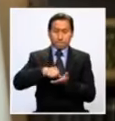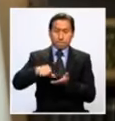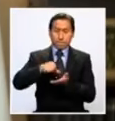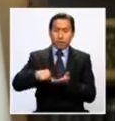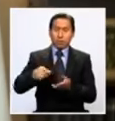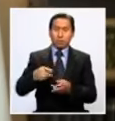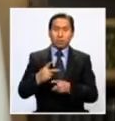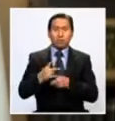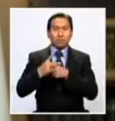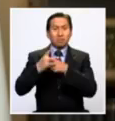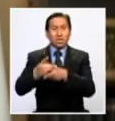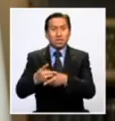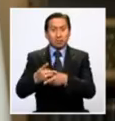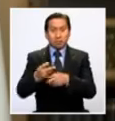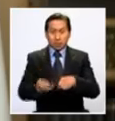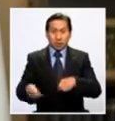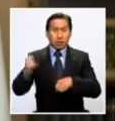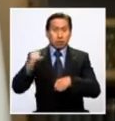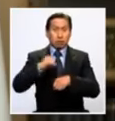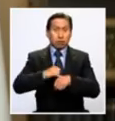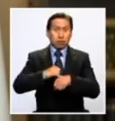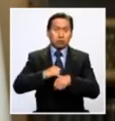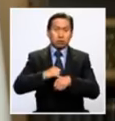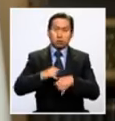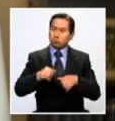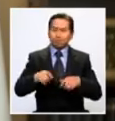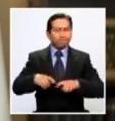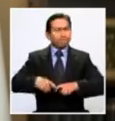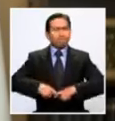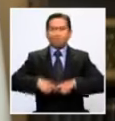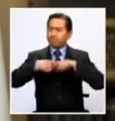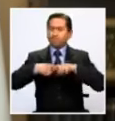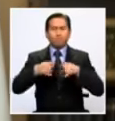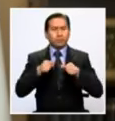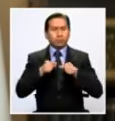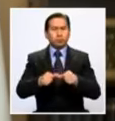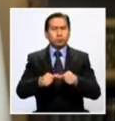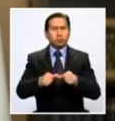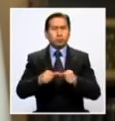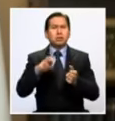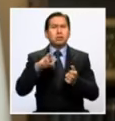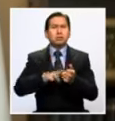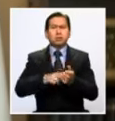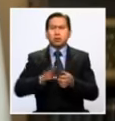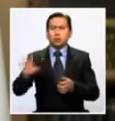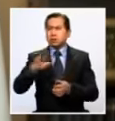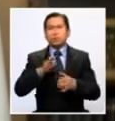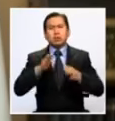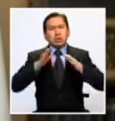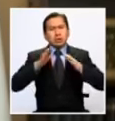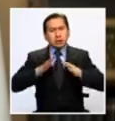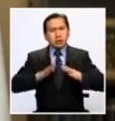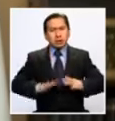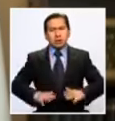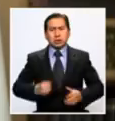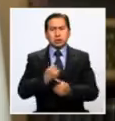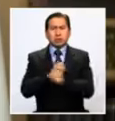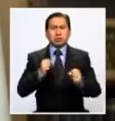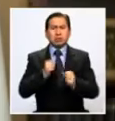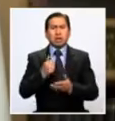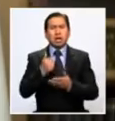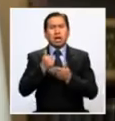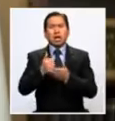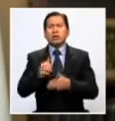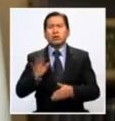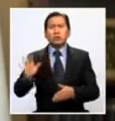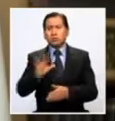créditos e impuestos sigan congelados. El objetivo es dar un respiro y una ayuda económica a